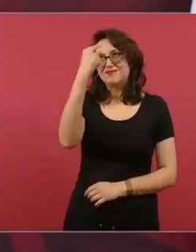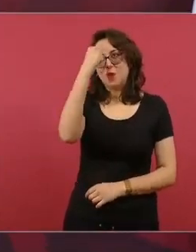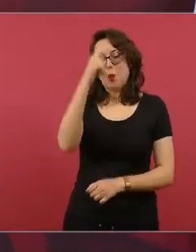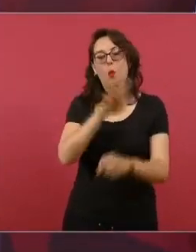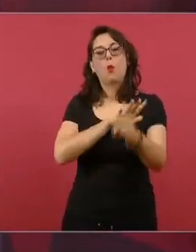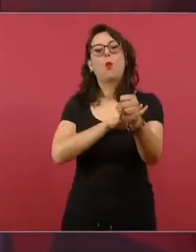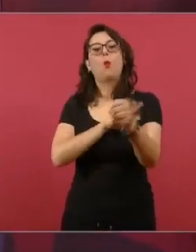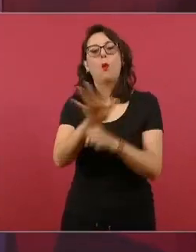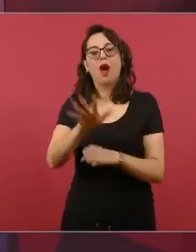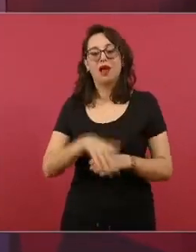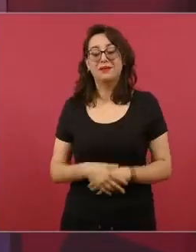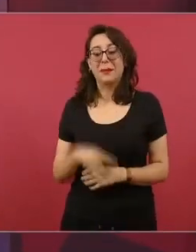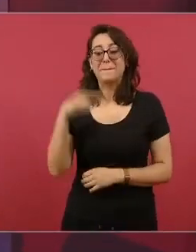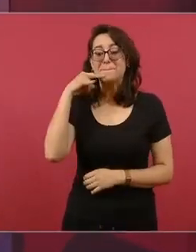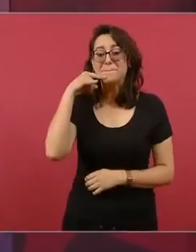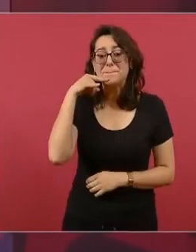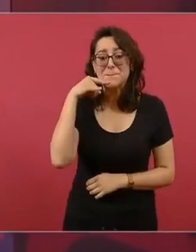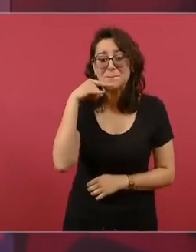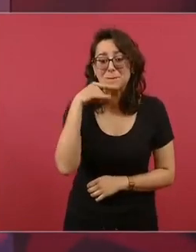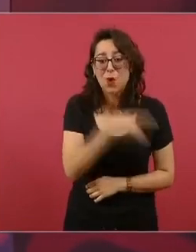es la hipocresía.